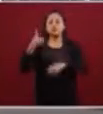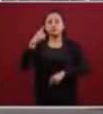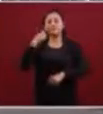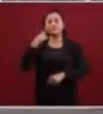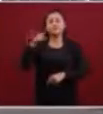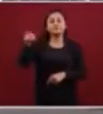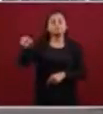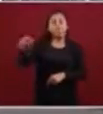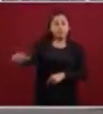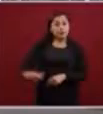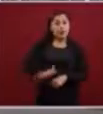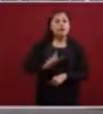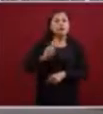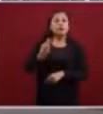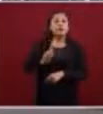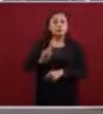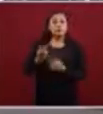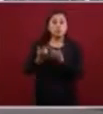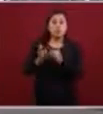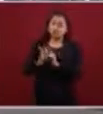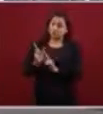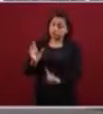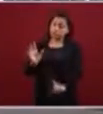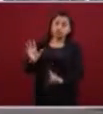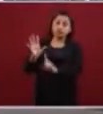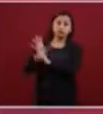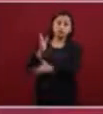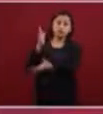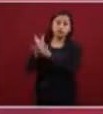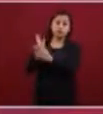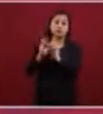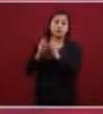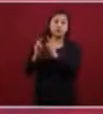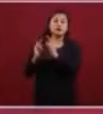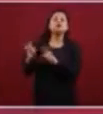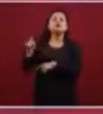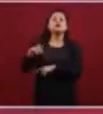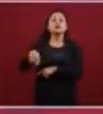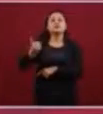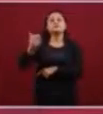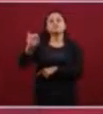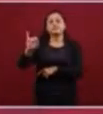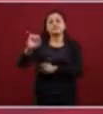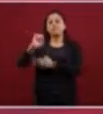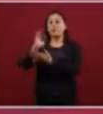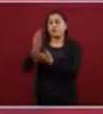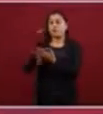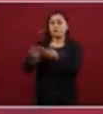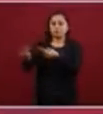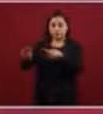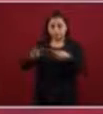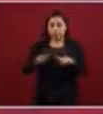tú preguntaste, sí tenemos la información, se está